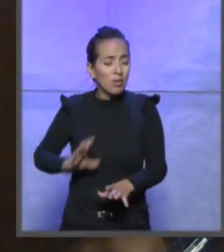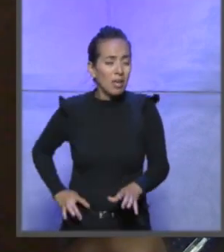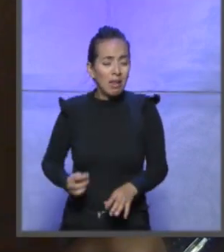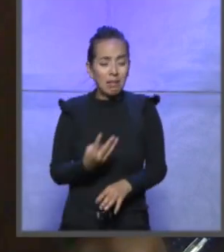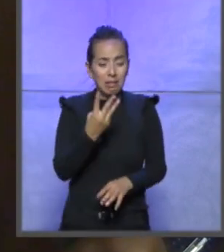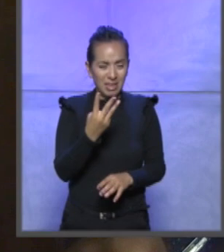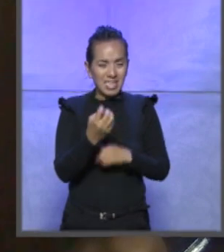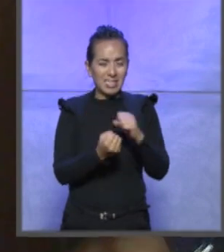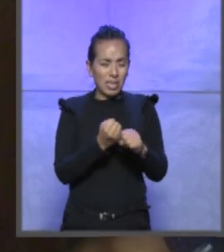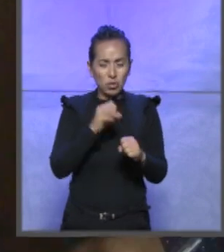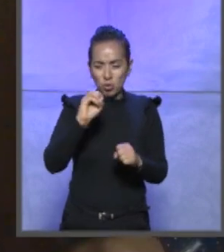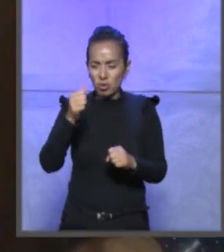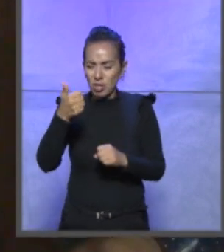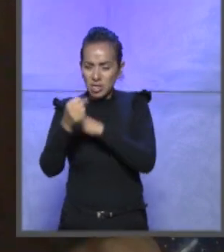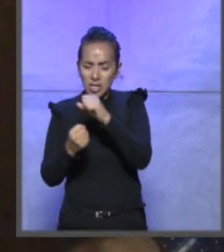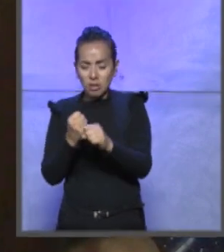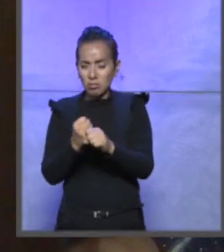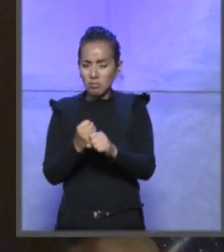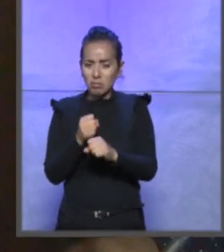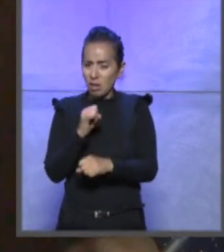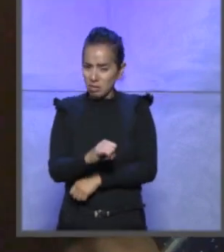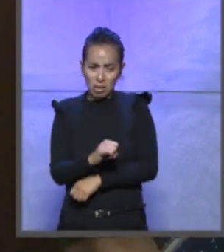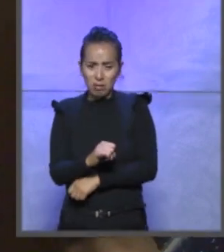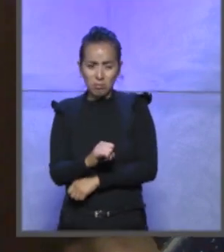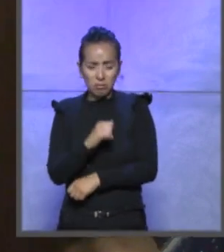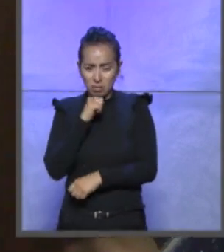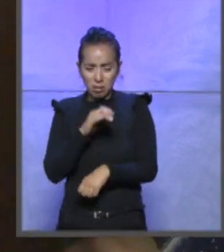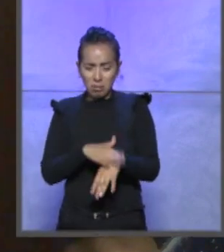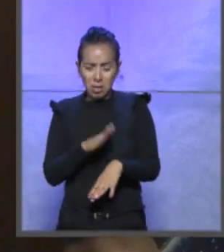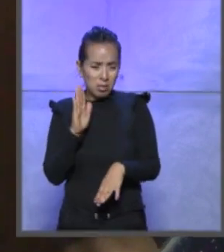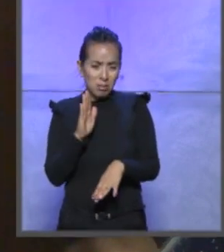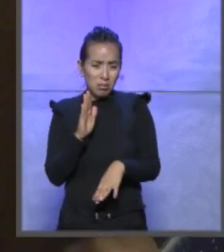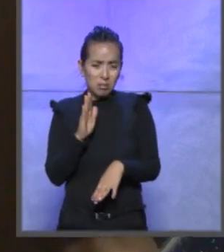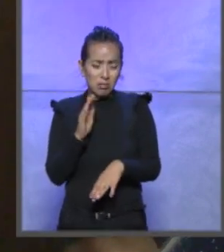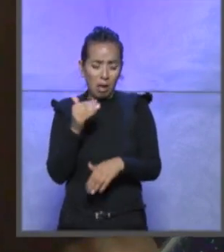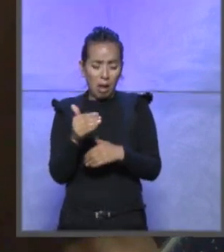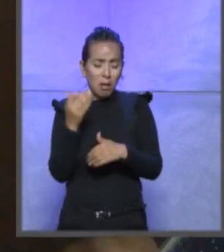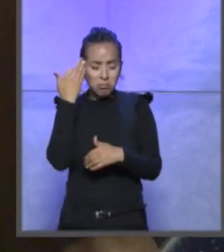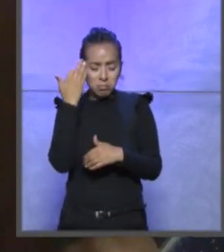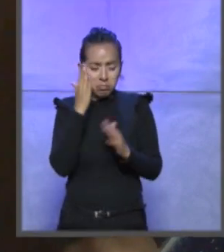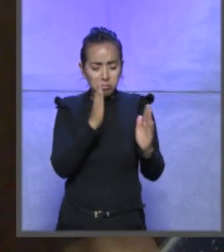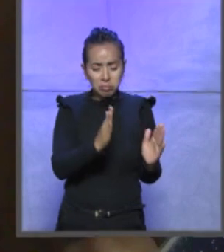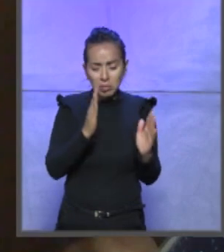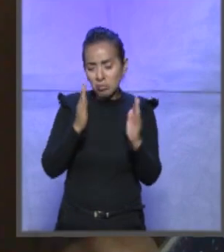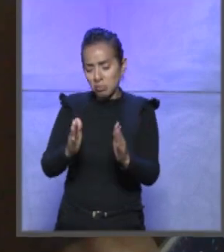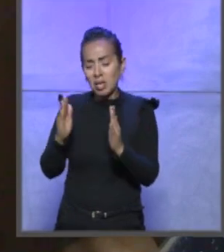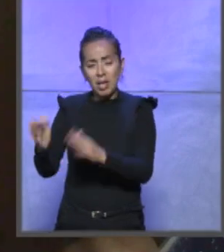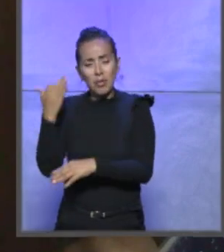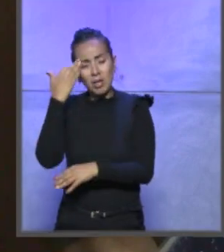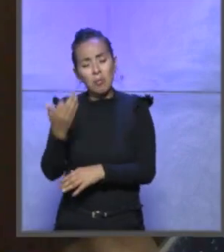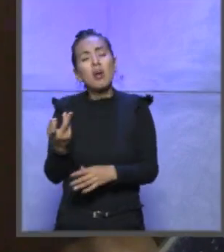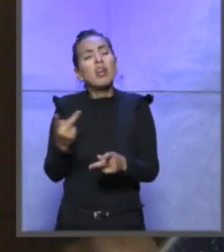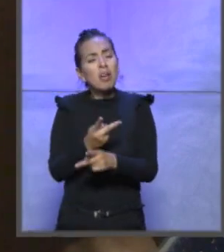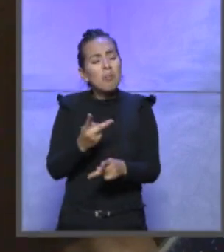¿Cada 6 años? ¿Cómo es posible que así vamos a participar si solamente se dan estos casos cada cierto tiempo? ¿Y qué pasa